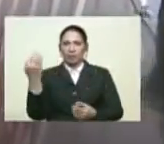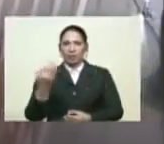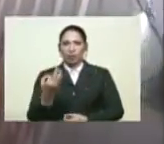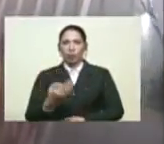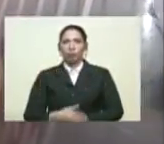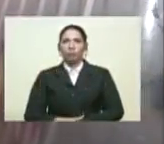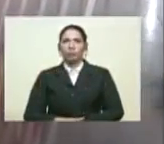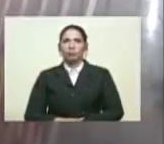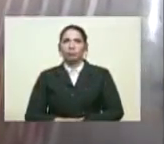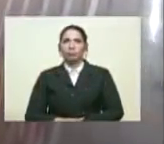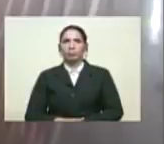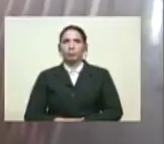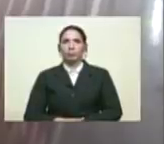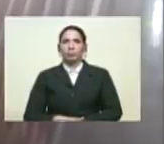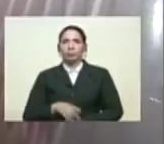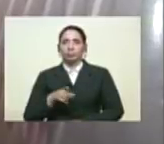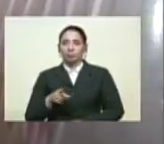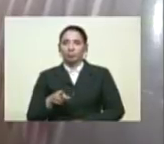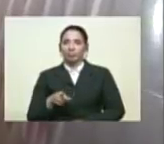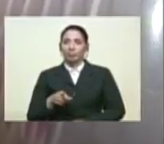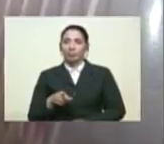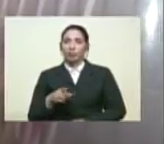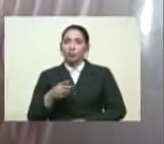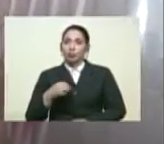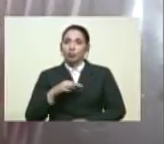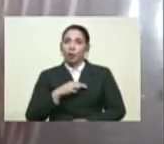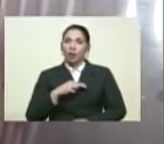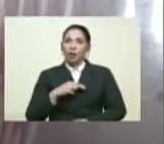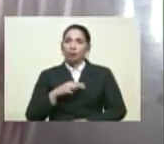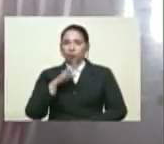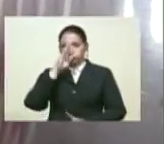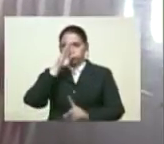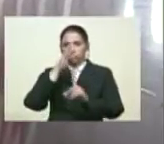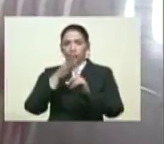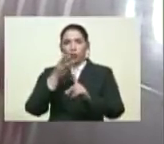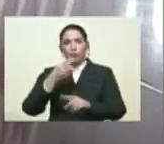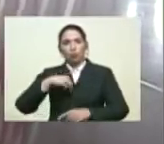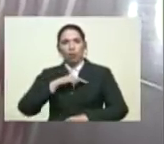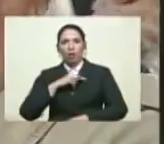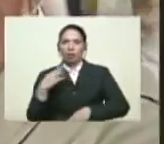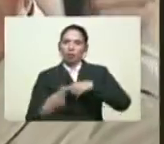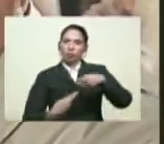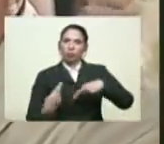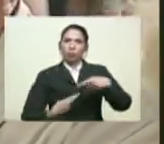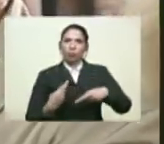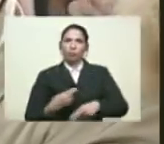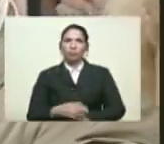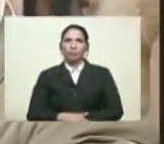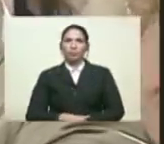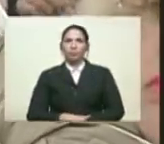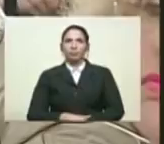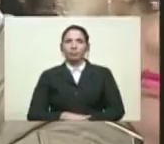gran reto de nuestra generación. Es el gran reto de nuestra revolución. Ya el pueblo habló.